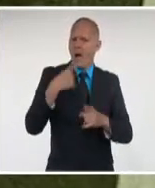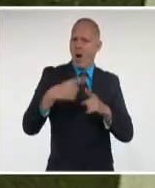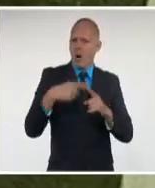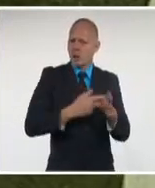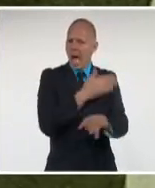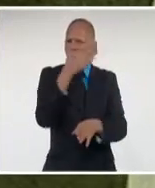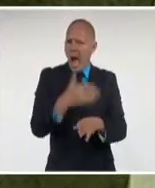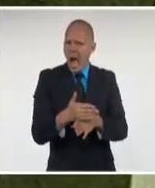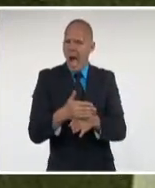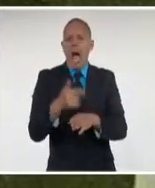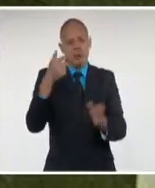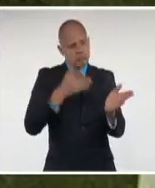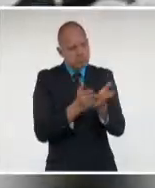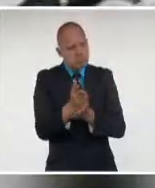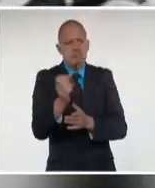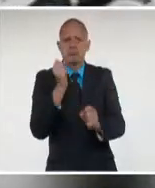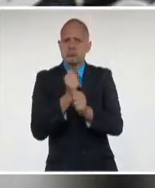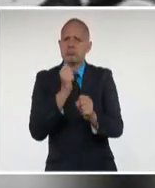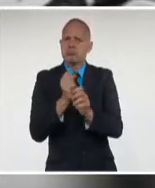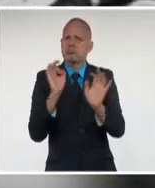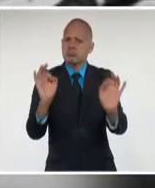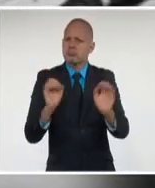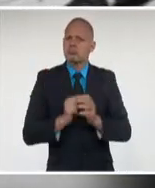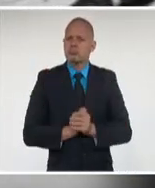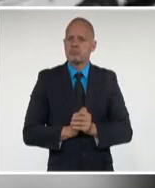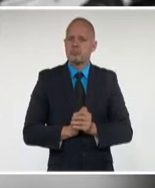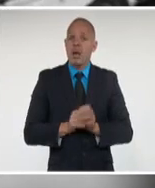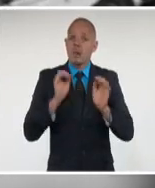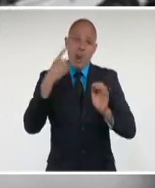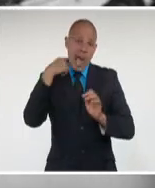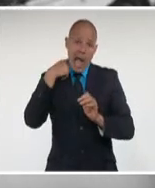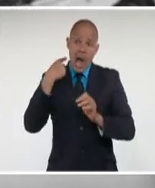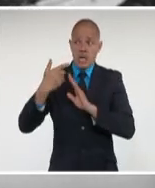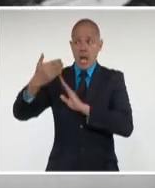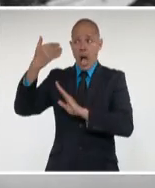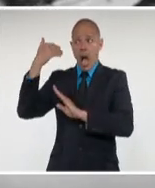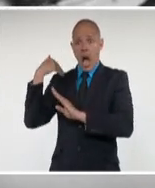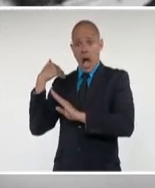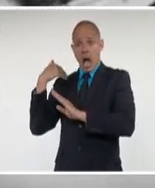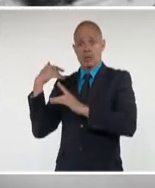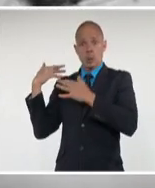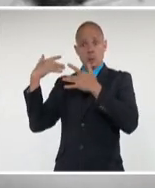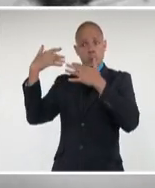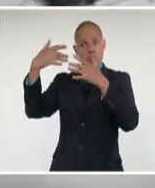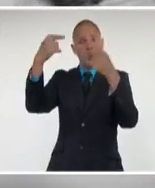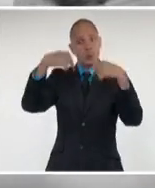están invitados a participar desde entonces en su desarrollo.